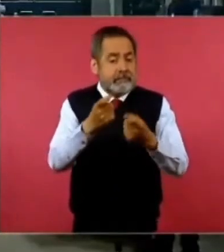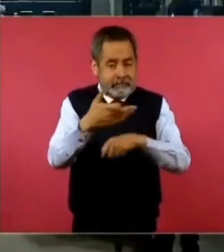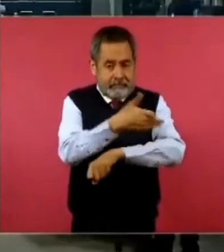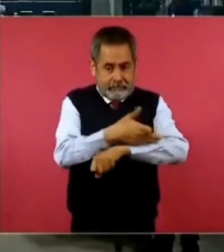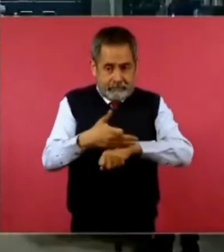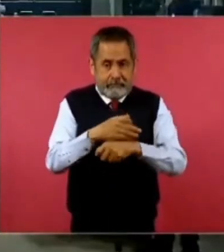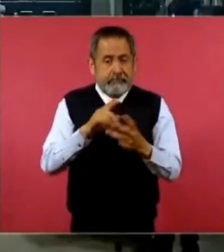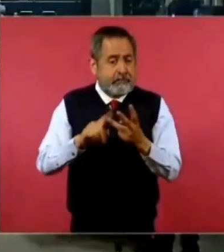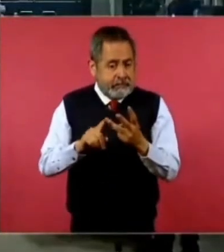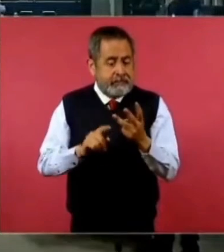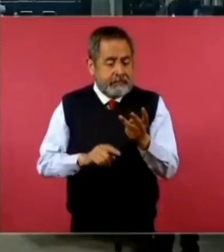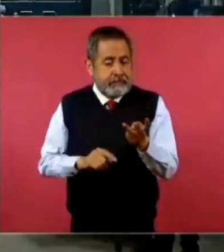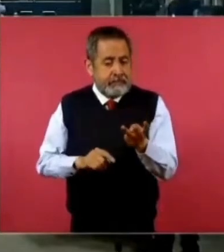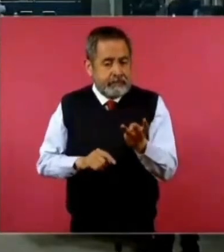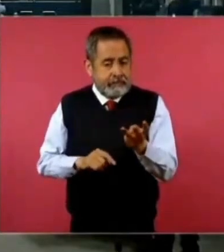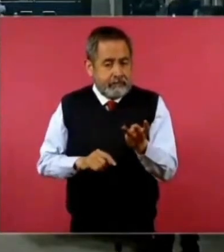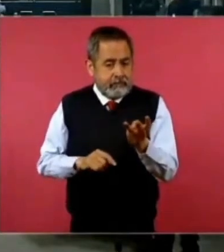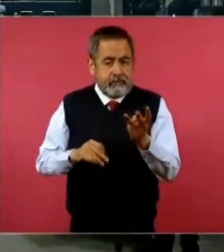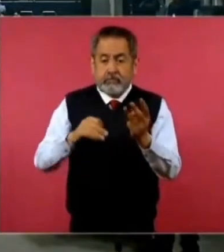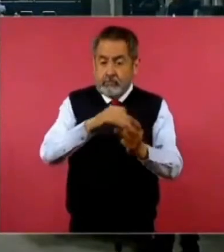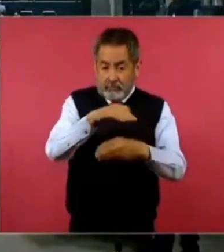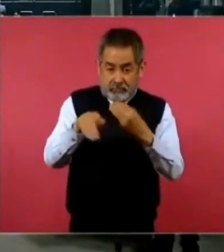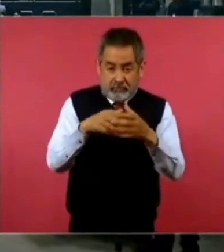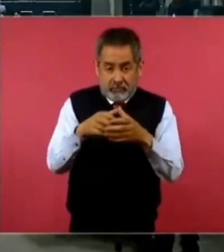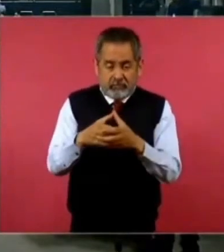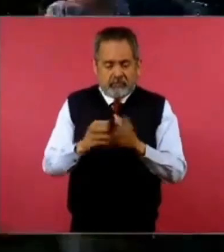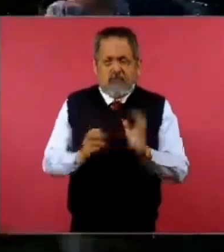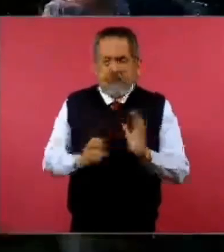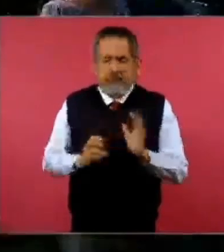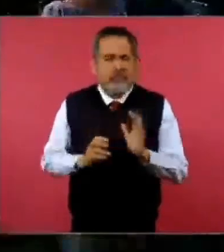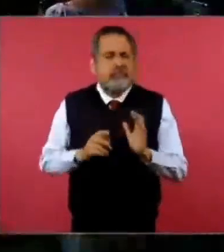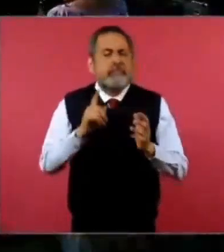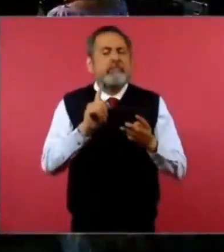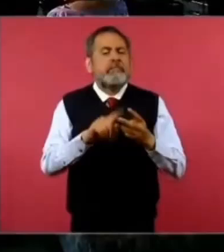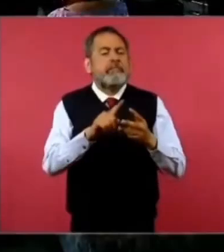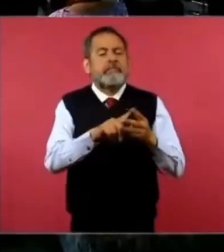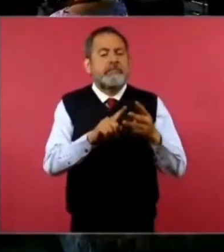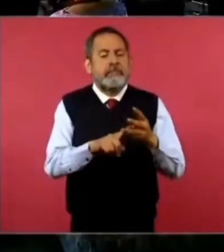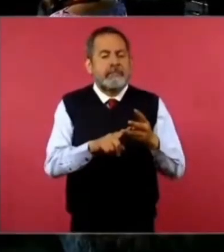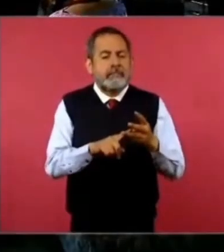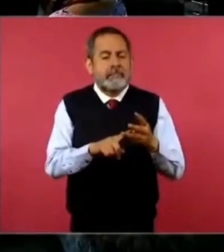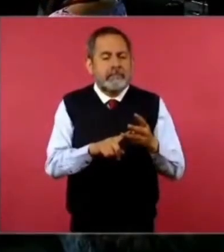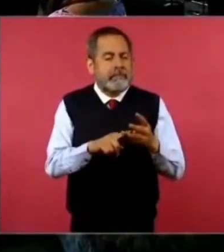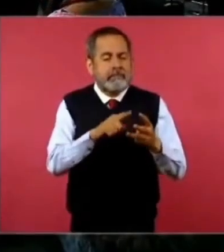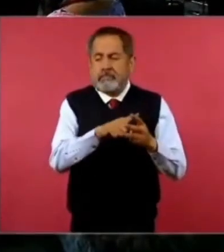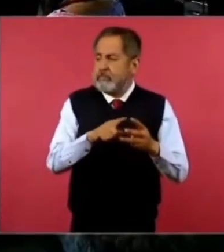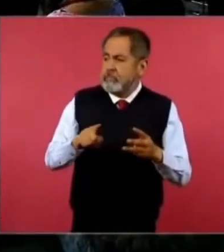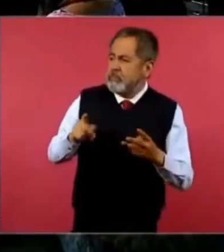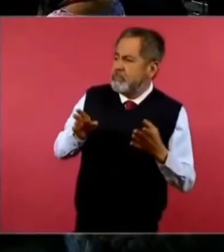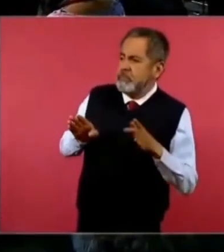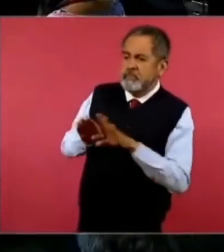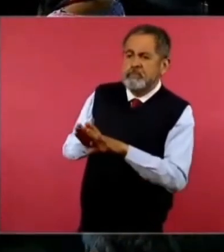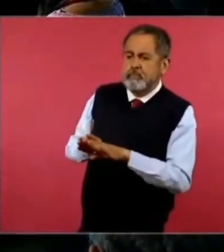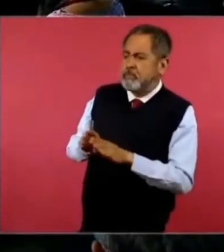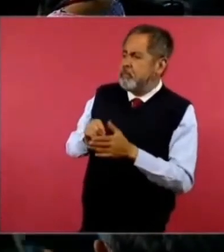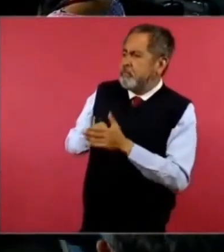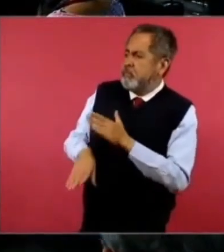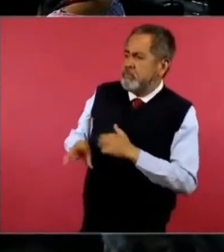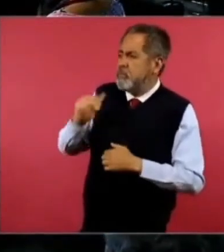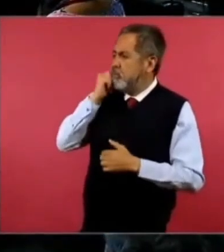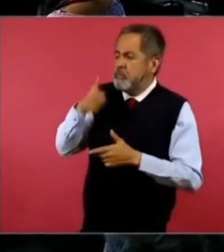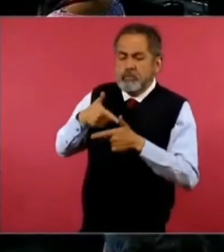familiares, todos esos se convirtieron en los que están obstaculizando la